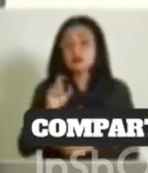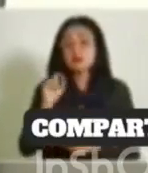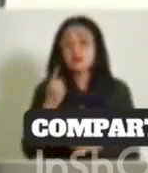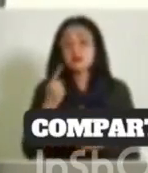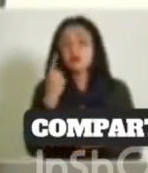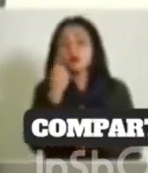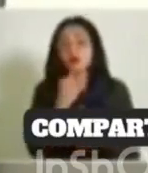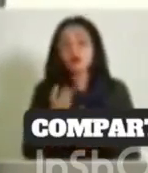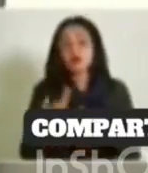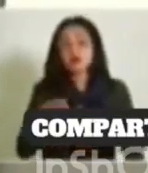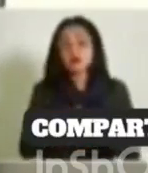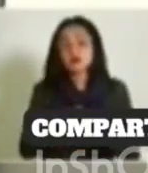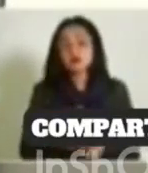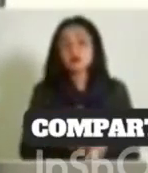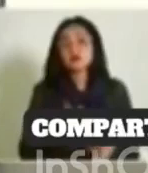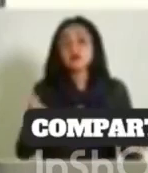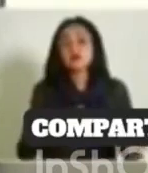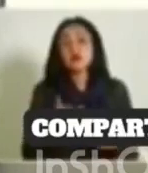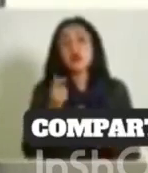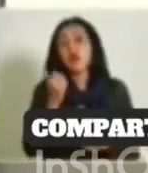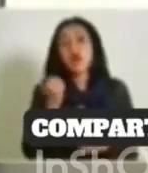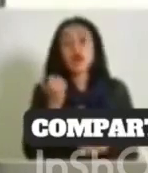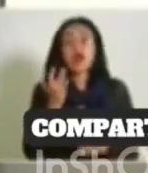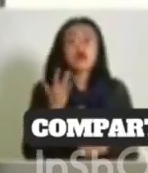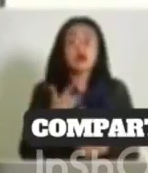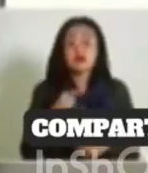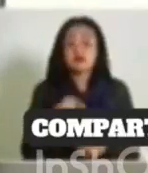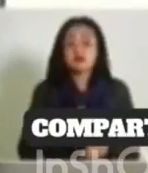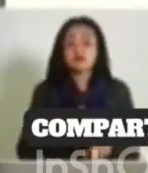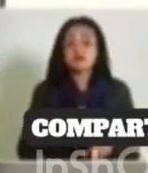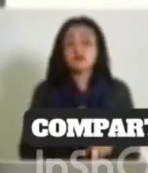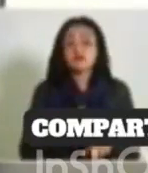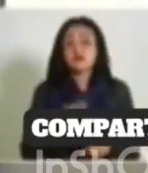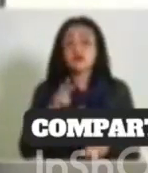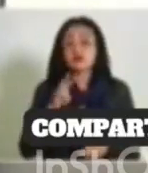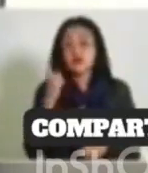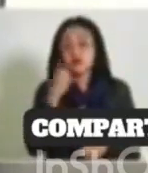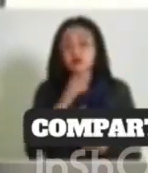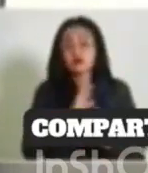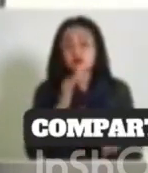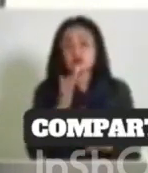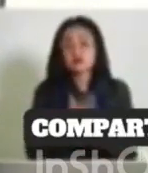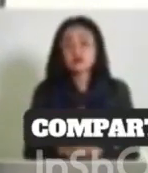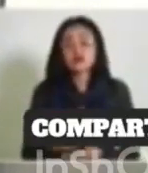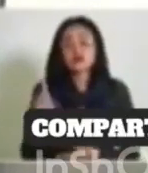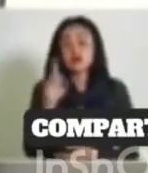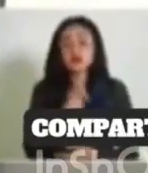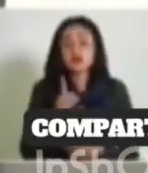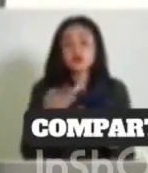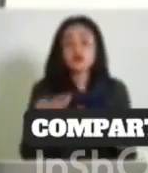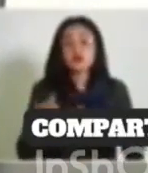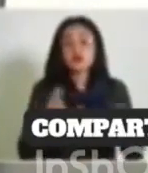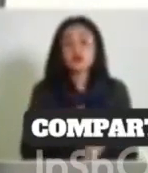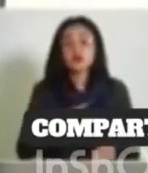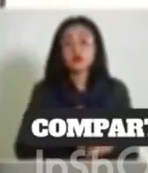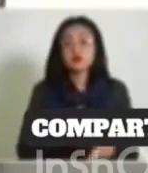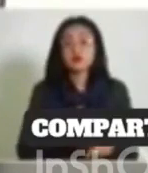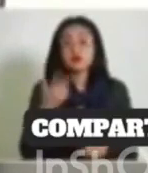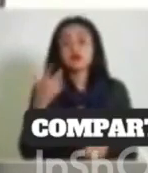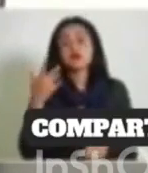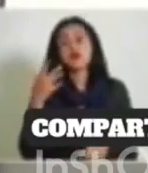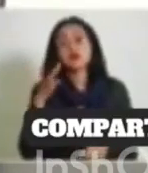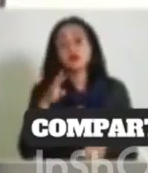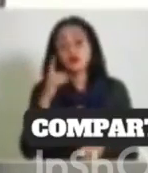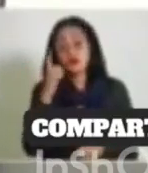21 horas, con la suspensión de la venta de bebidas alcohólicas a partir de las 19 horas. Los domingos, el cierre de operación será a las